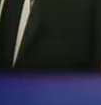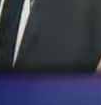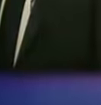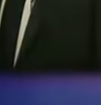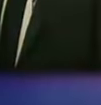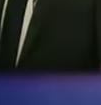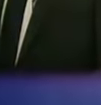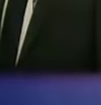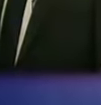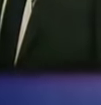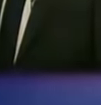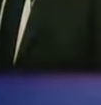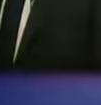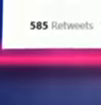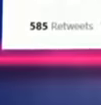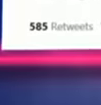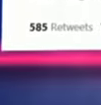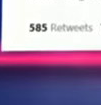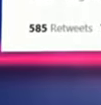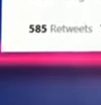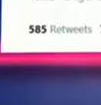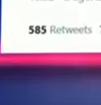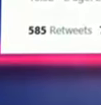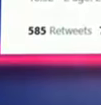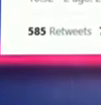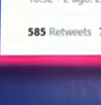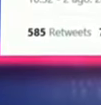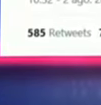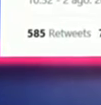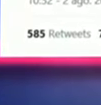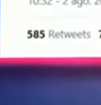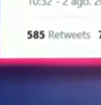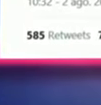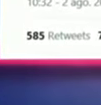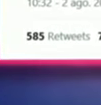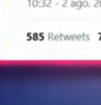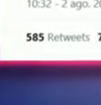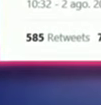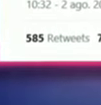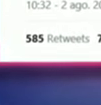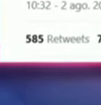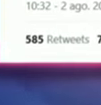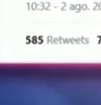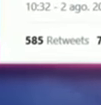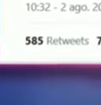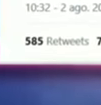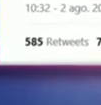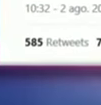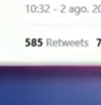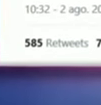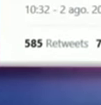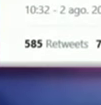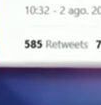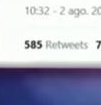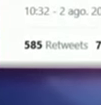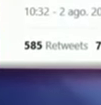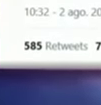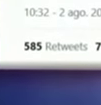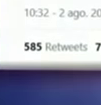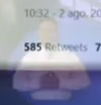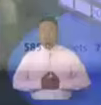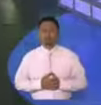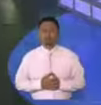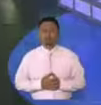Expresidente Rafael Correa mencionó que Alianza País debería desaparecer para formar un nuevo partido.